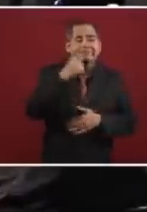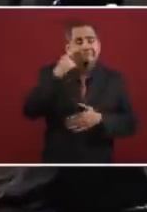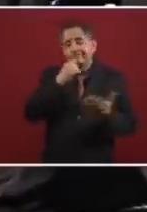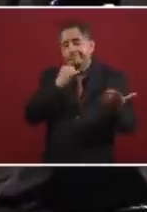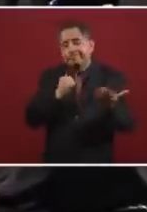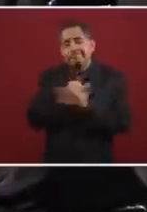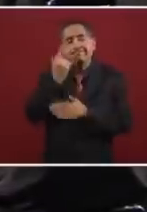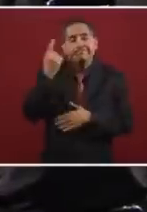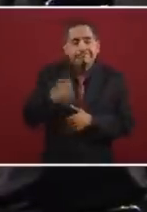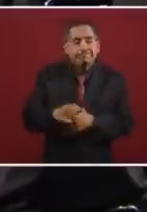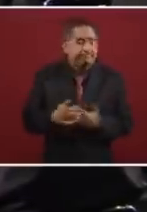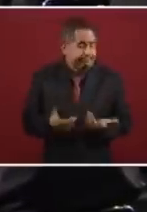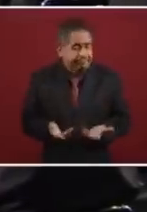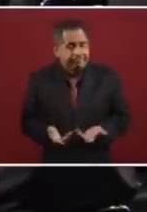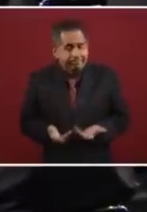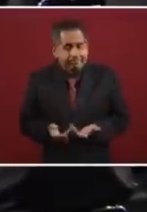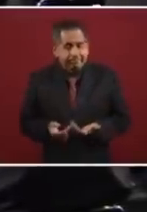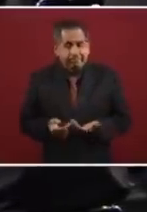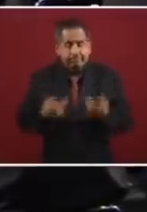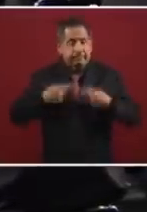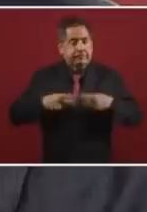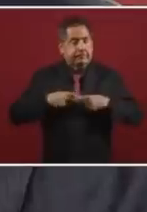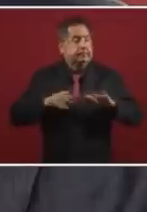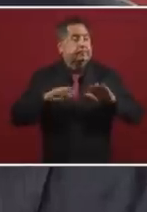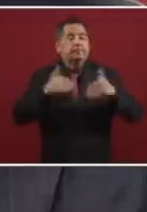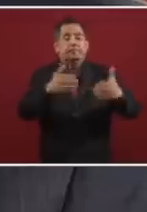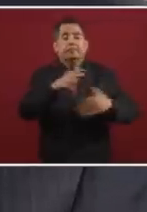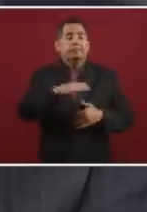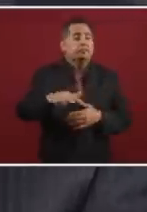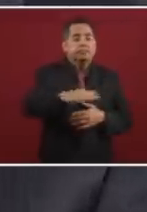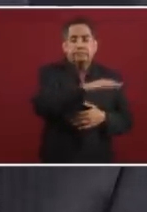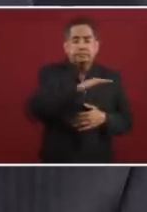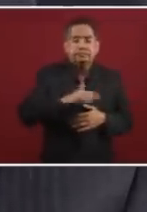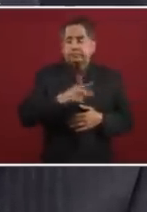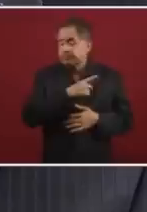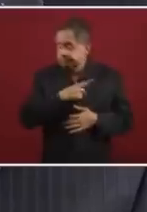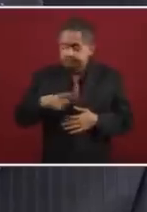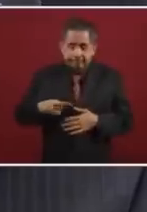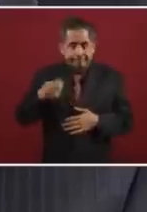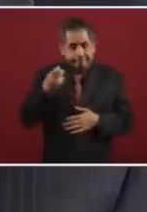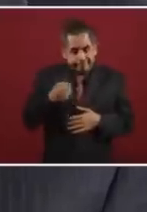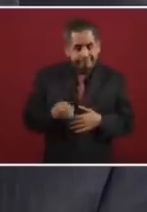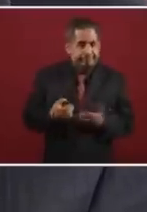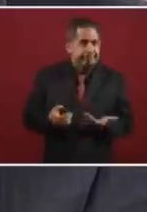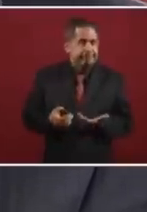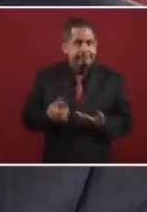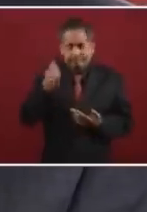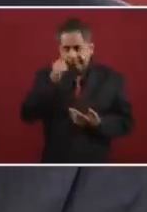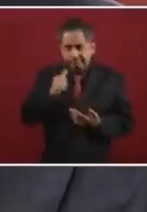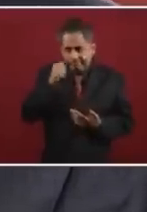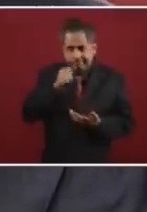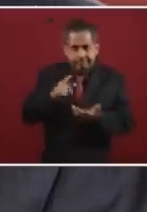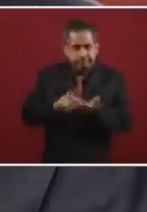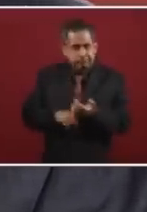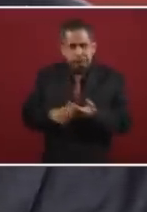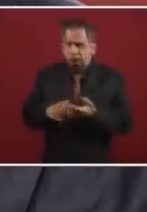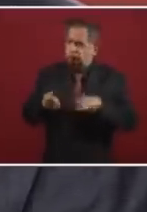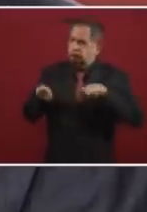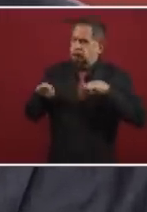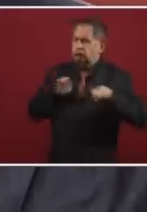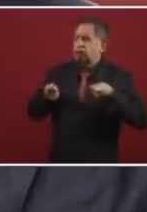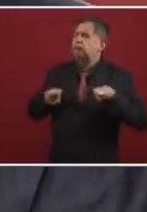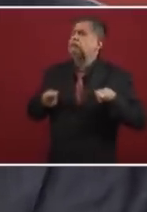democracia el pueblo debe de tener en todo momento las riendas